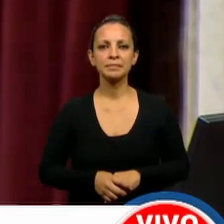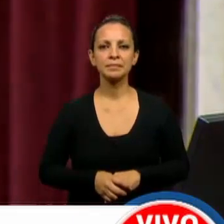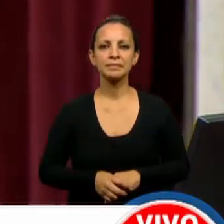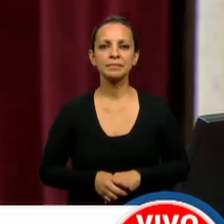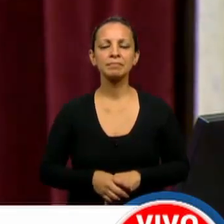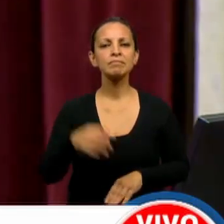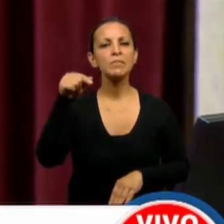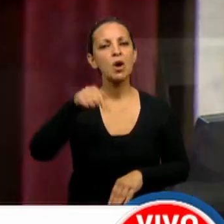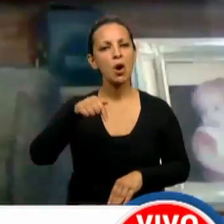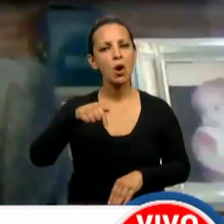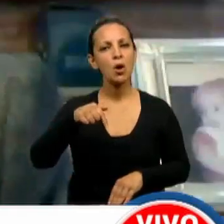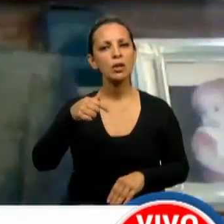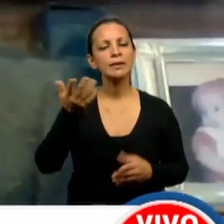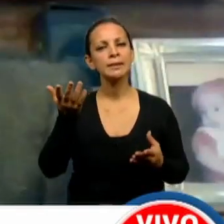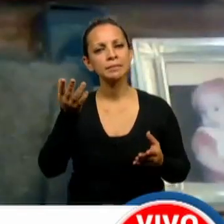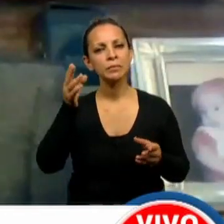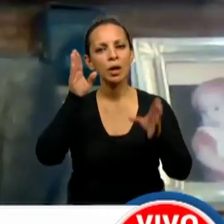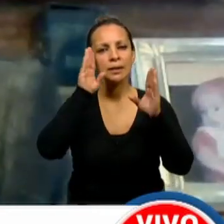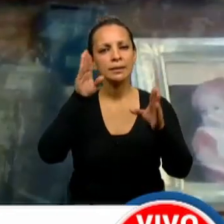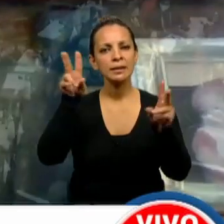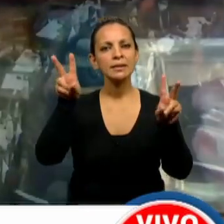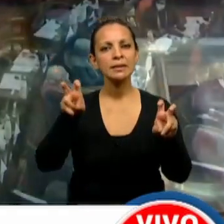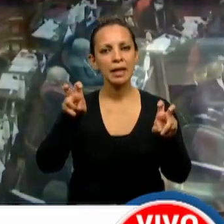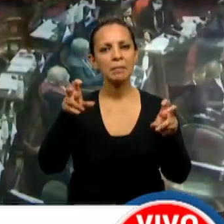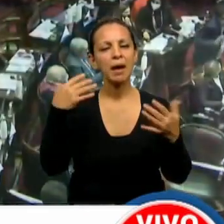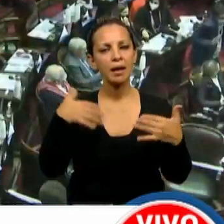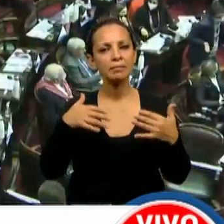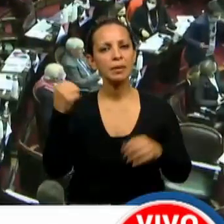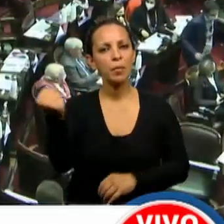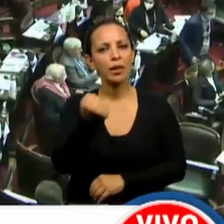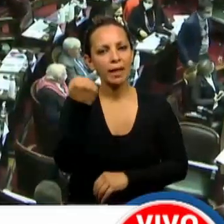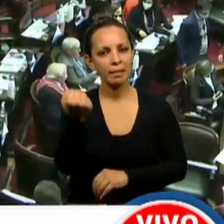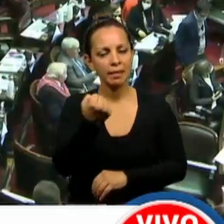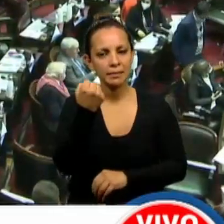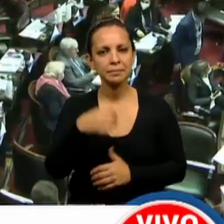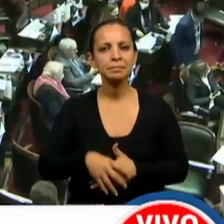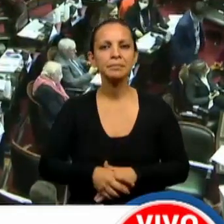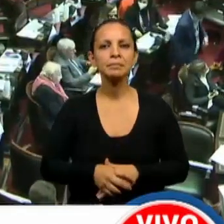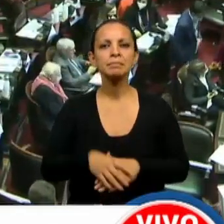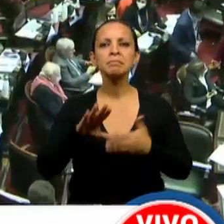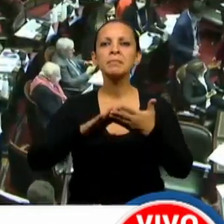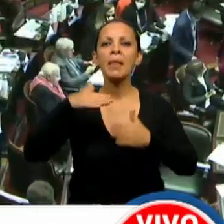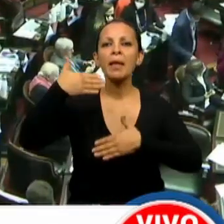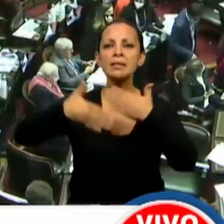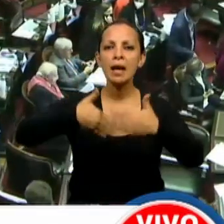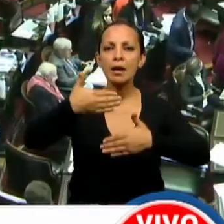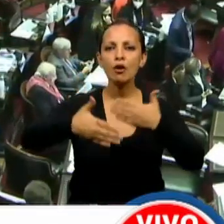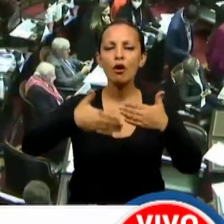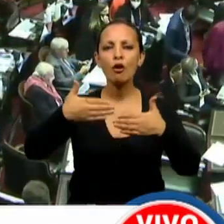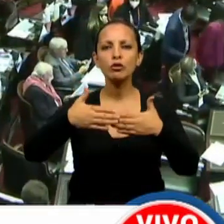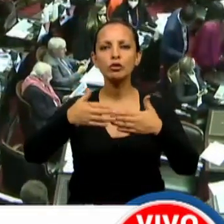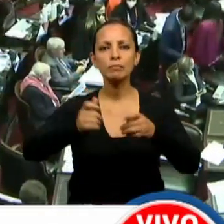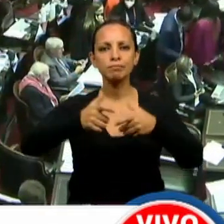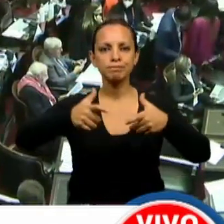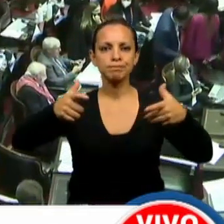Hoy nos ocupa un tema estratégico vinculado al desarrollo y expansión de la